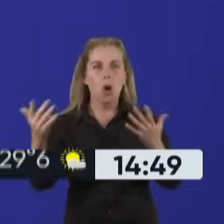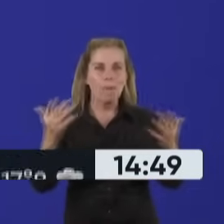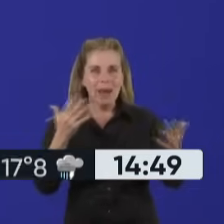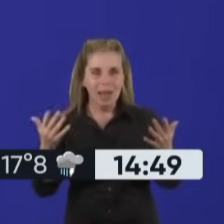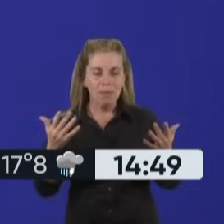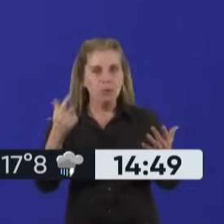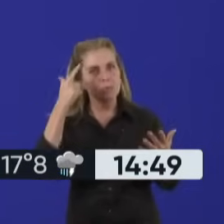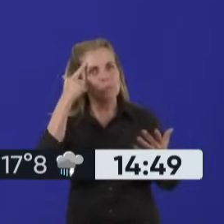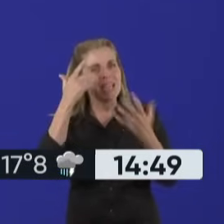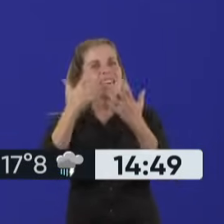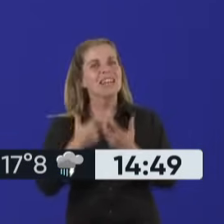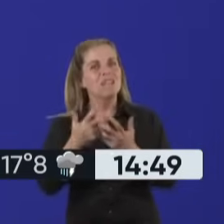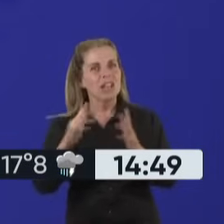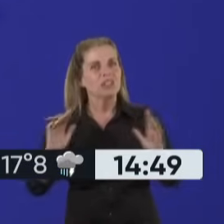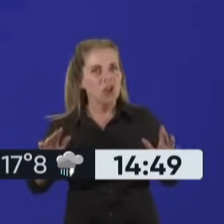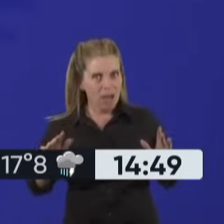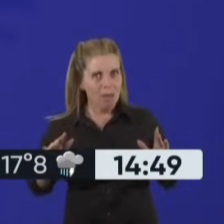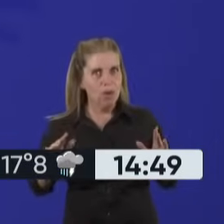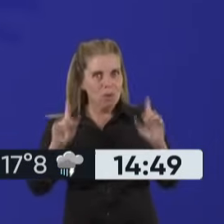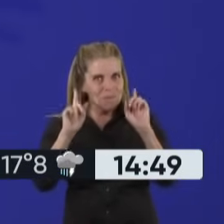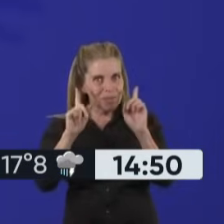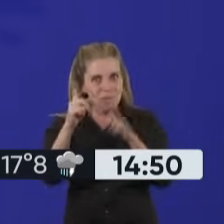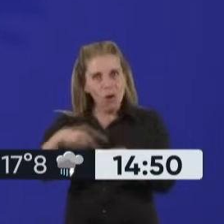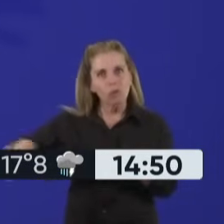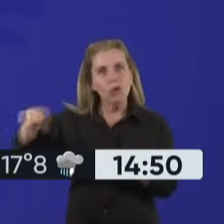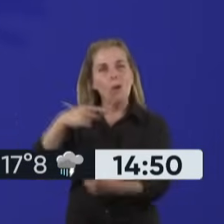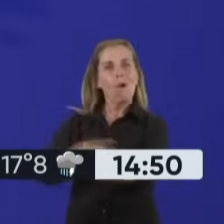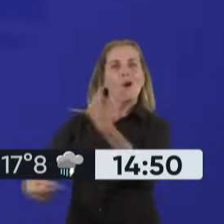conciencia del monstruo que hay enfrente,